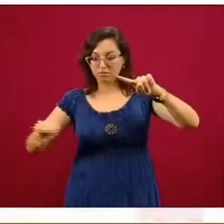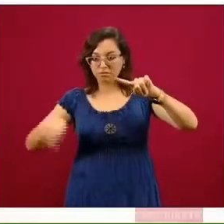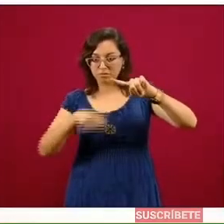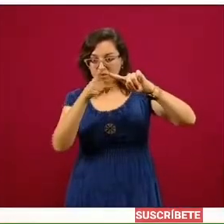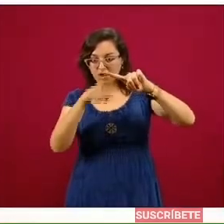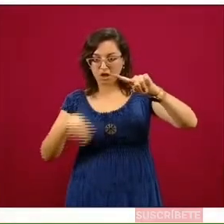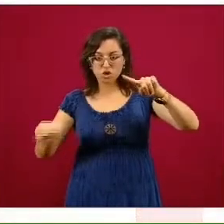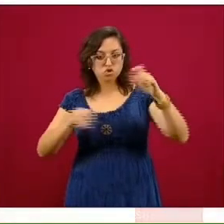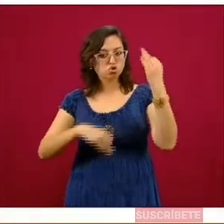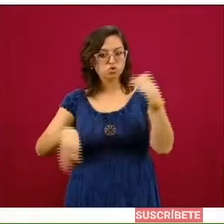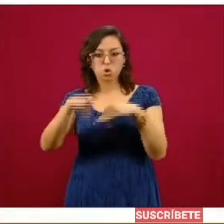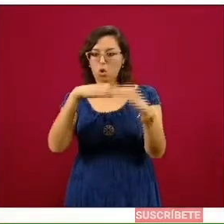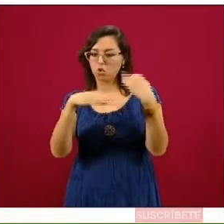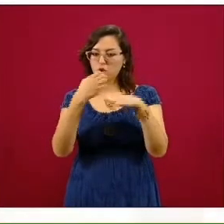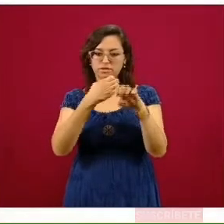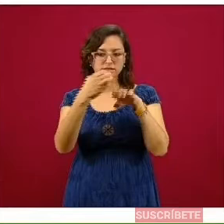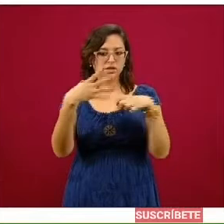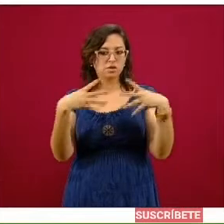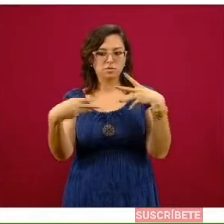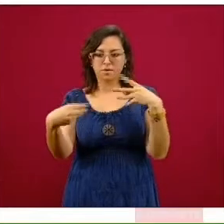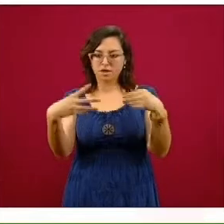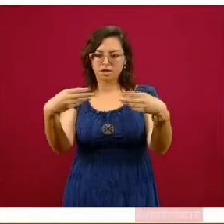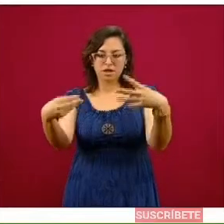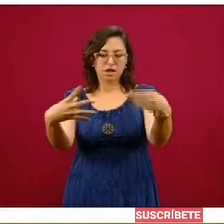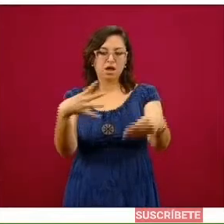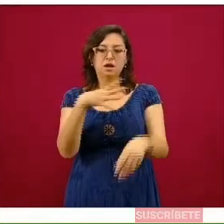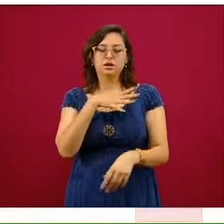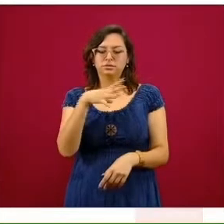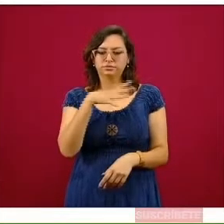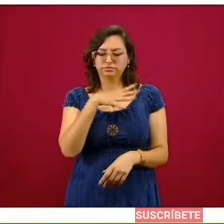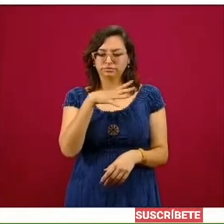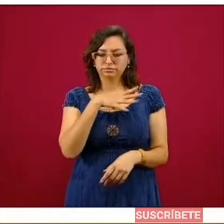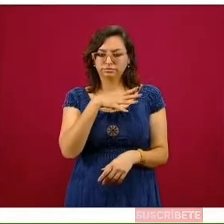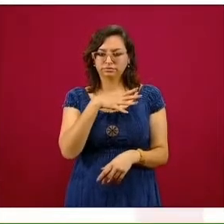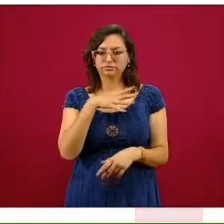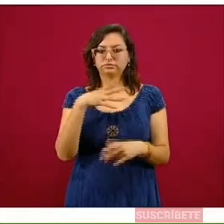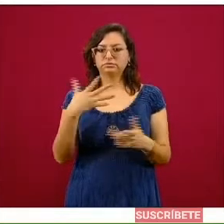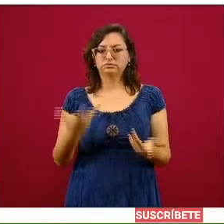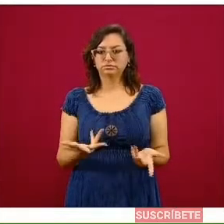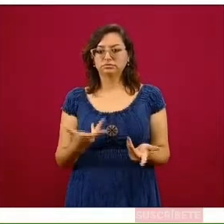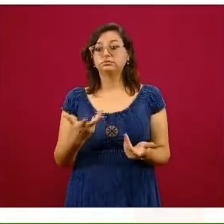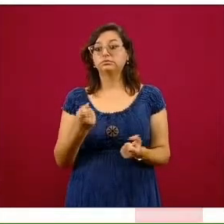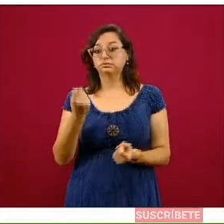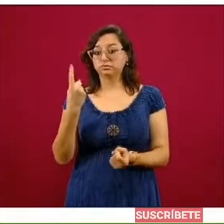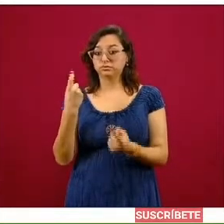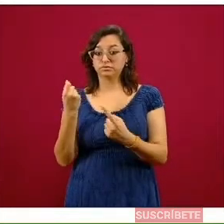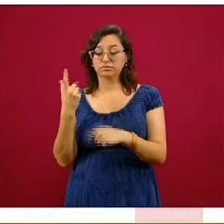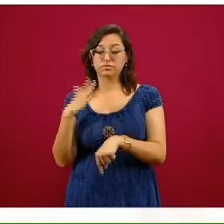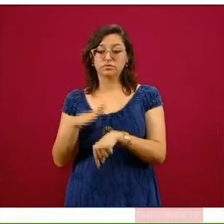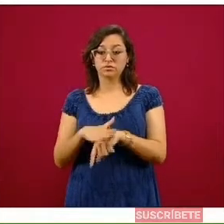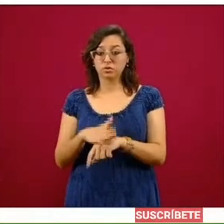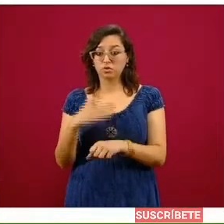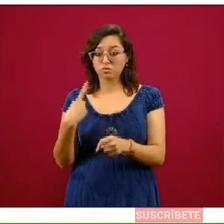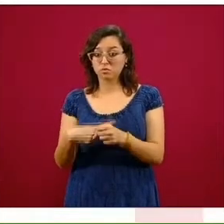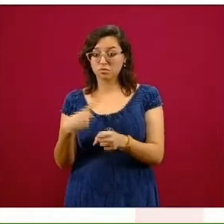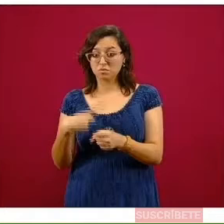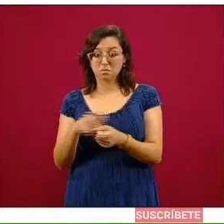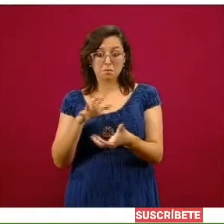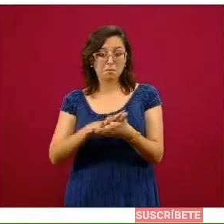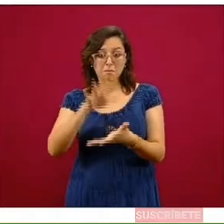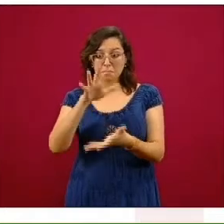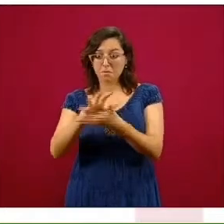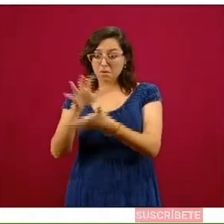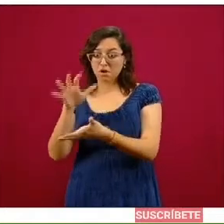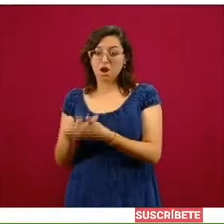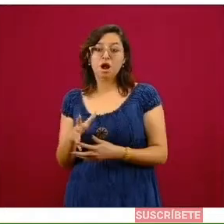la transmisión, inclusive las intensidades de los colores estarían presentes, intensidades fuertes en prácticamente todos los lugares